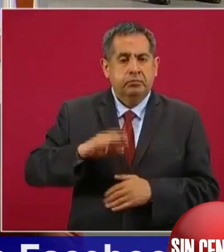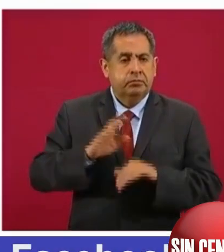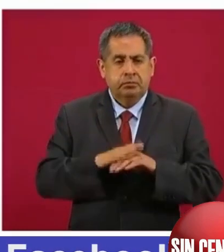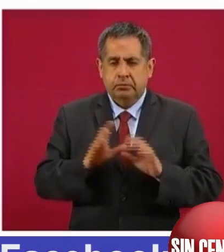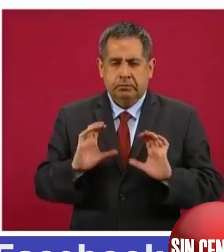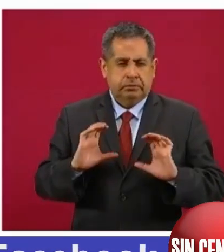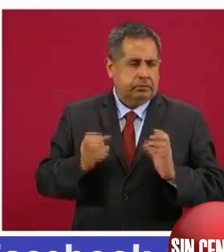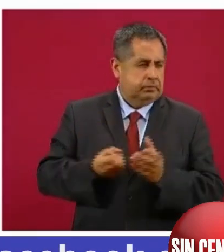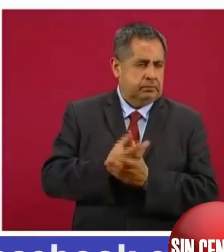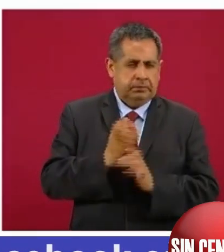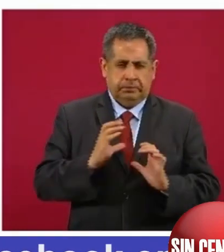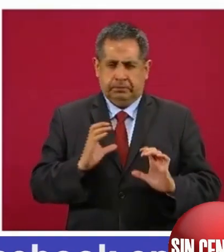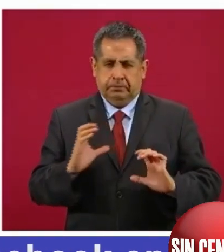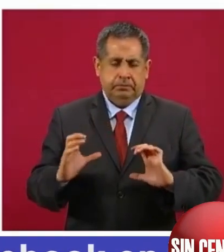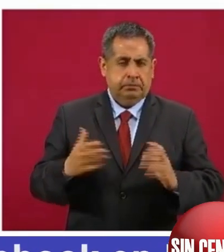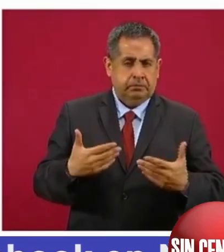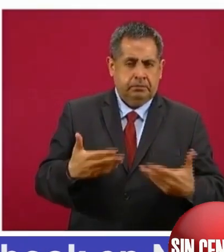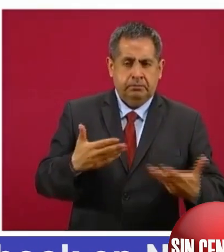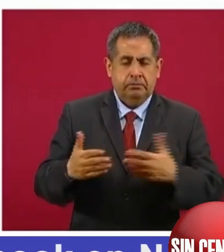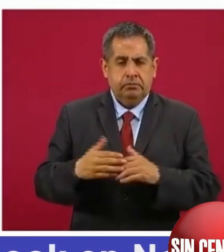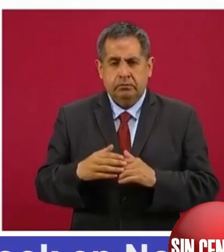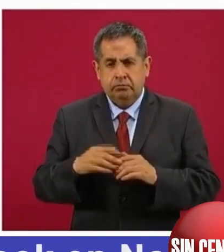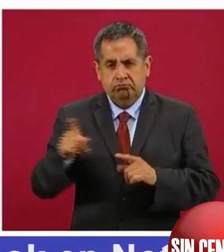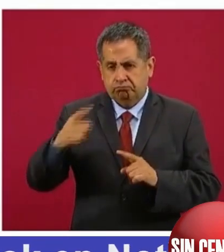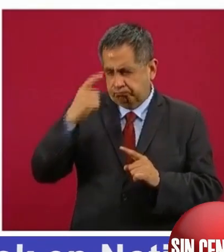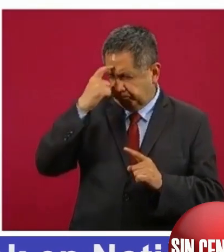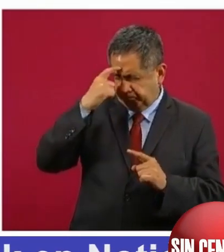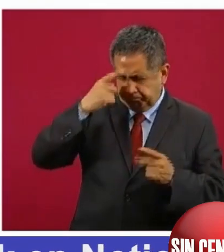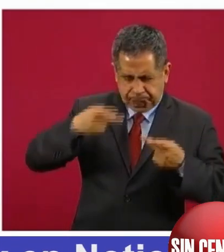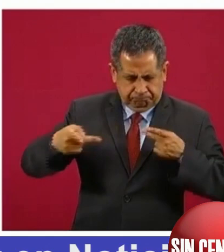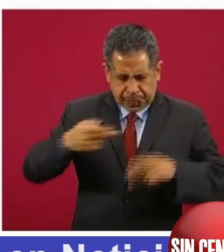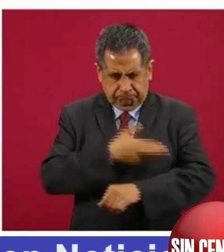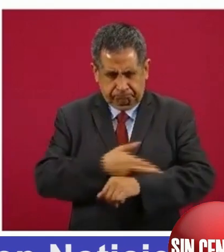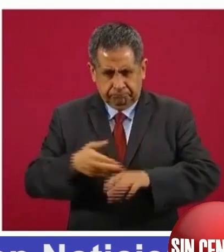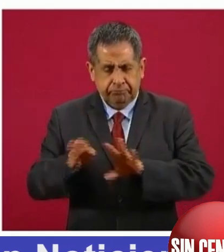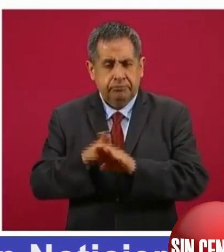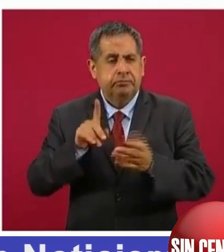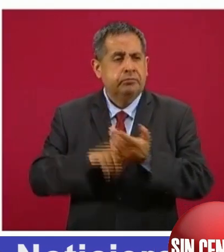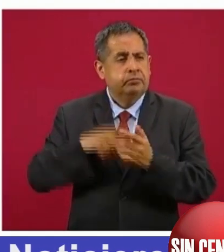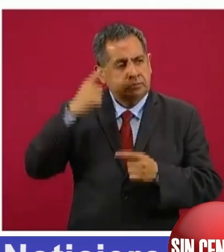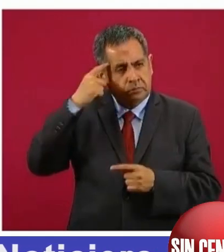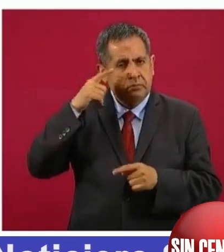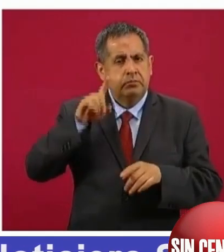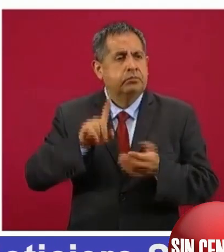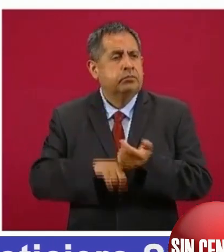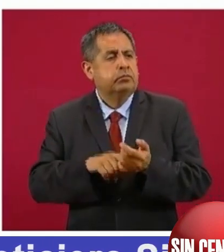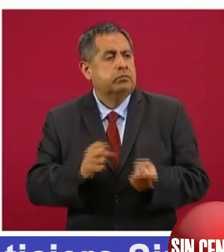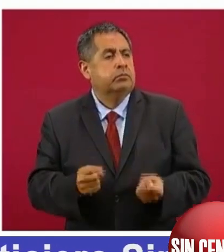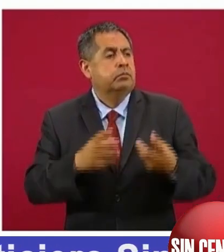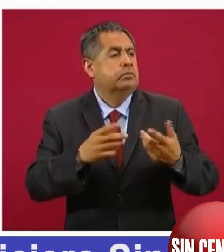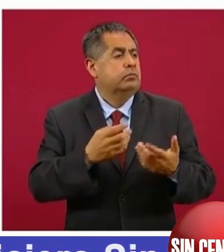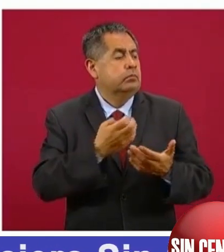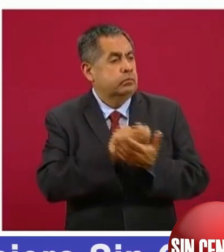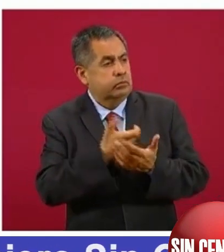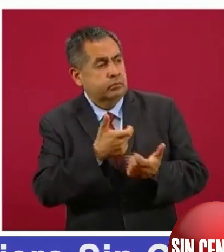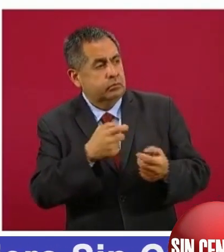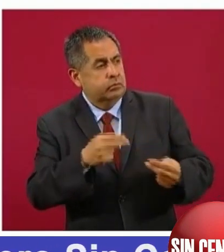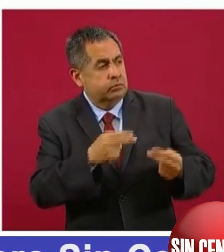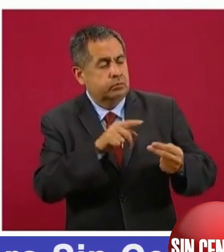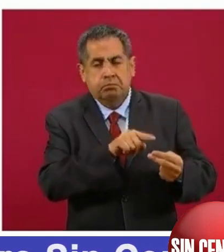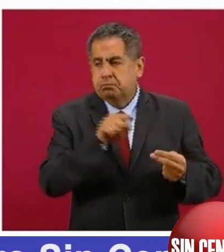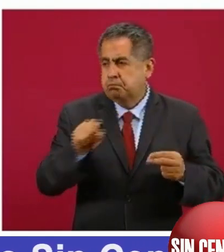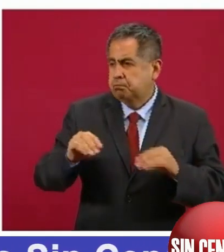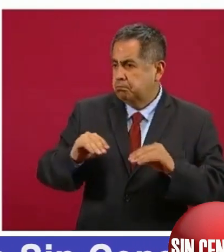desconfinamiento. Tuvo un manejo del desconfinamiento muy científico. Tomó en cuenta la contribución que tienen las actividades económicas a la